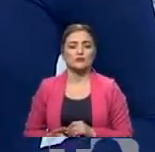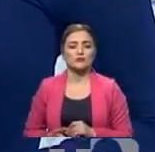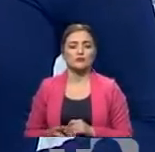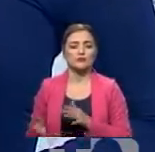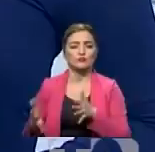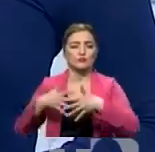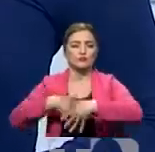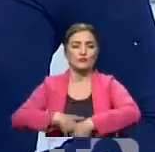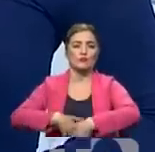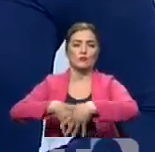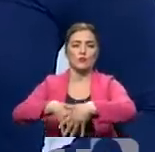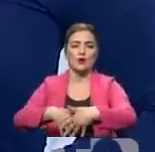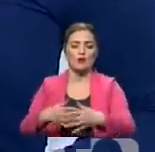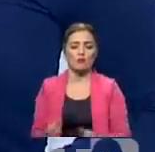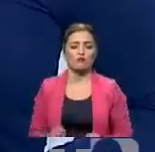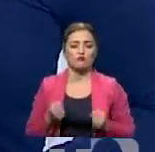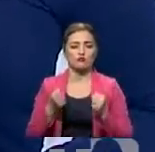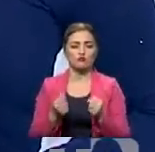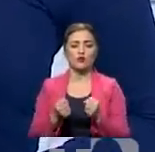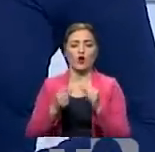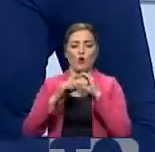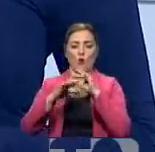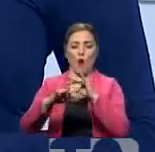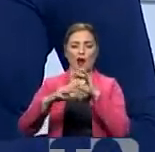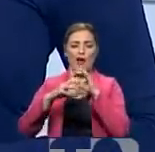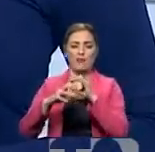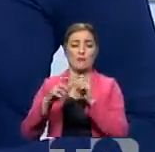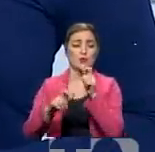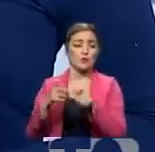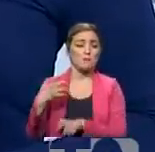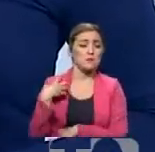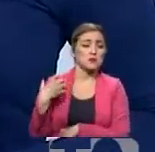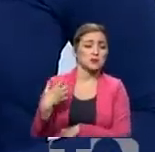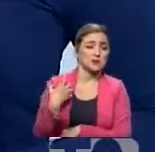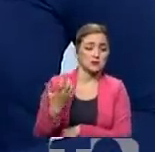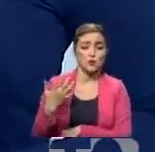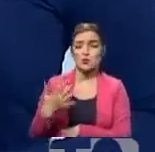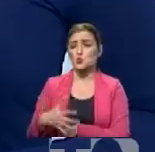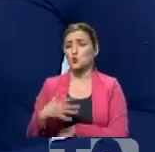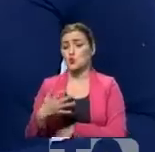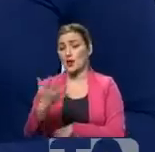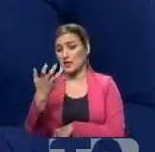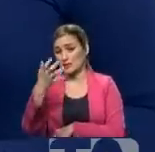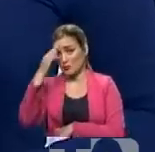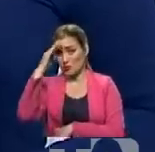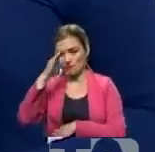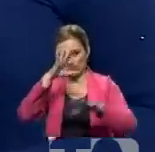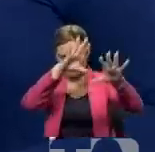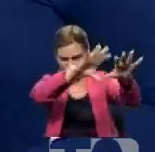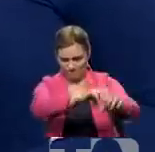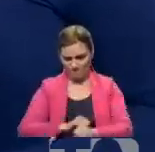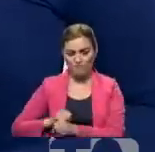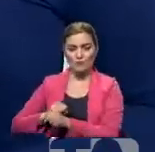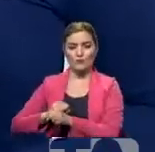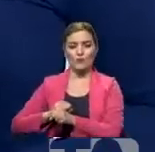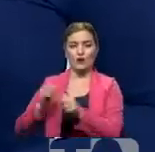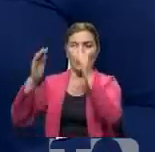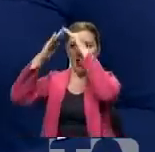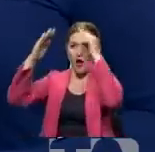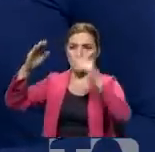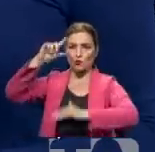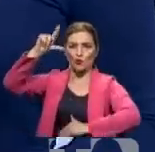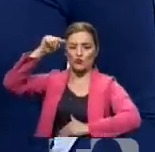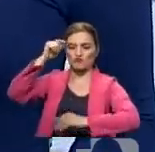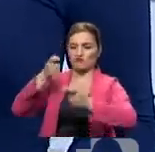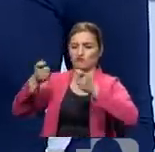Las manifestaciones se intensificaron en Guaranda. Los protestantes retuvieron a más de 15 policías, se tomaron la gobernación de la provincia,